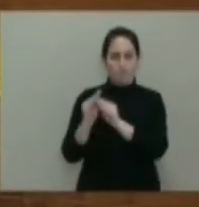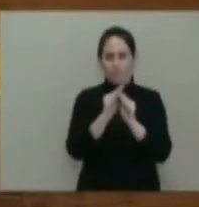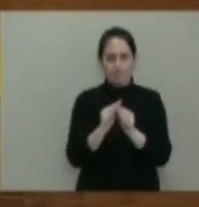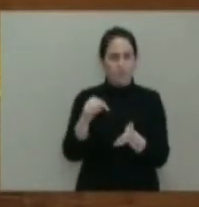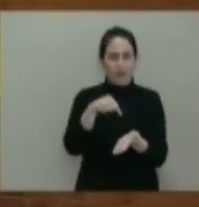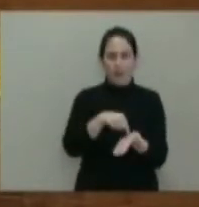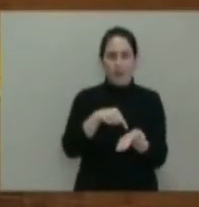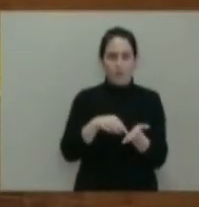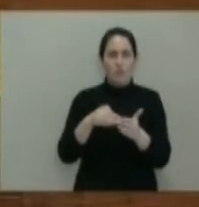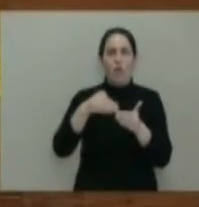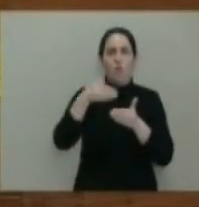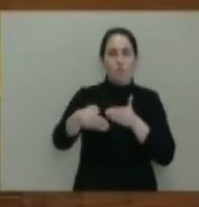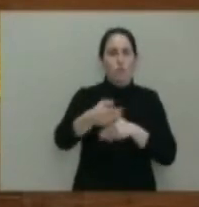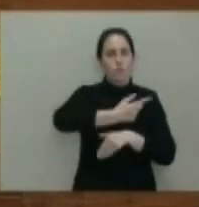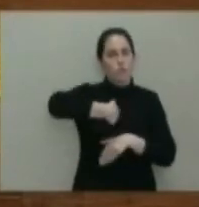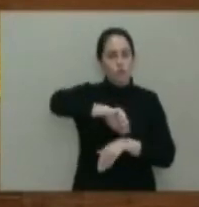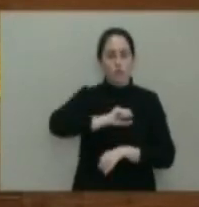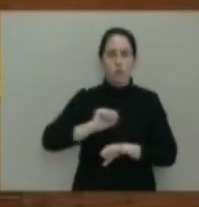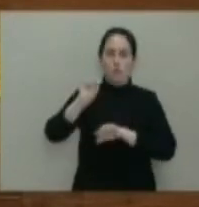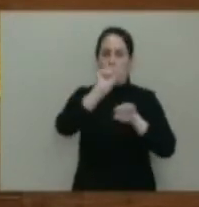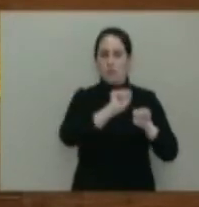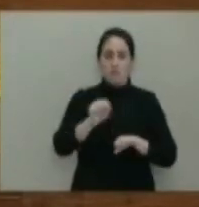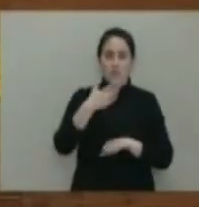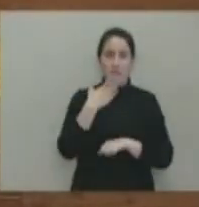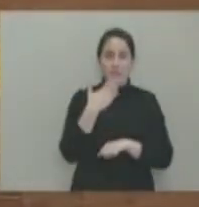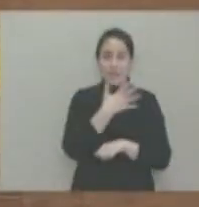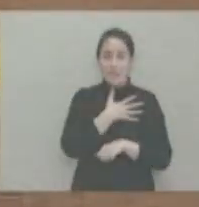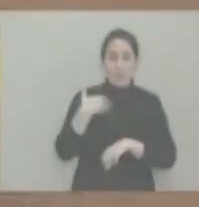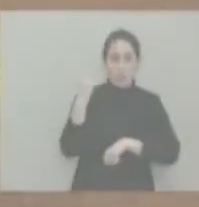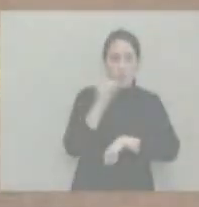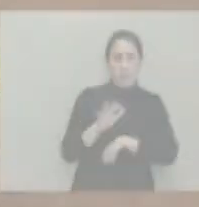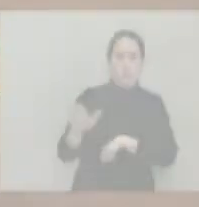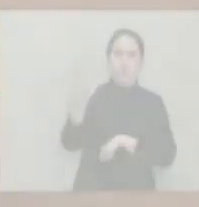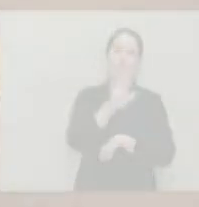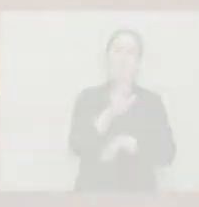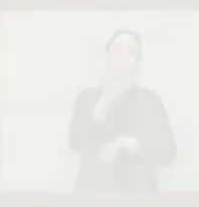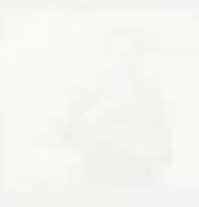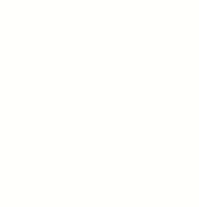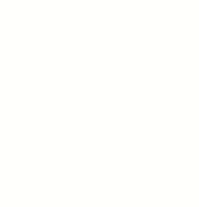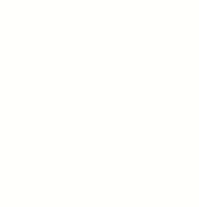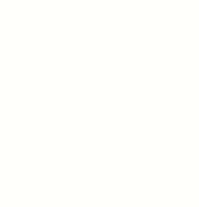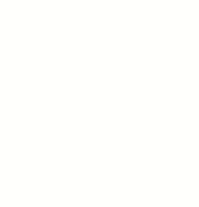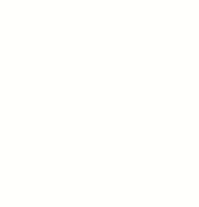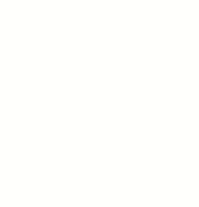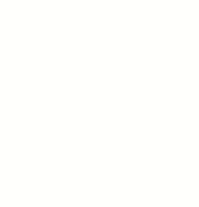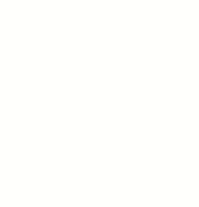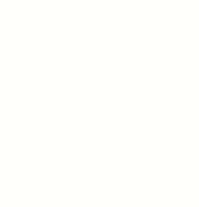el futuro en el que nos tenemos que defender si queremos disponer precisamente de esos fondos europeos. Muchas gracias.